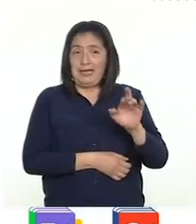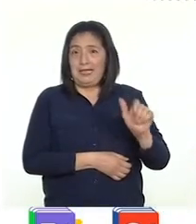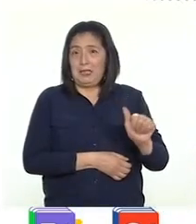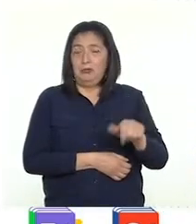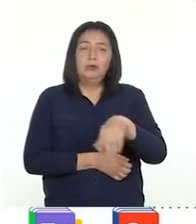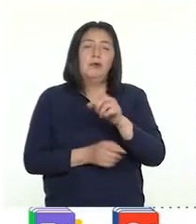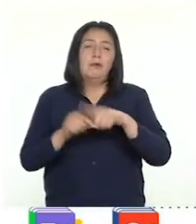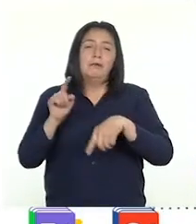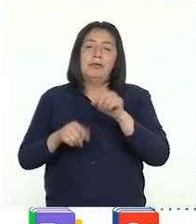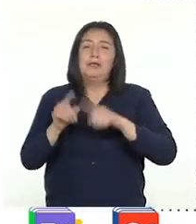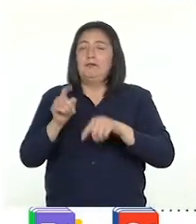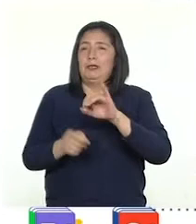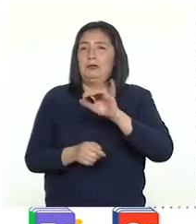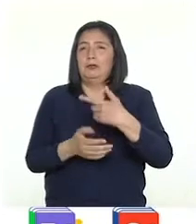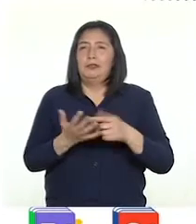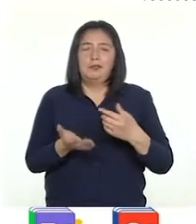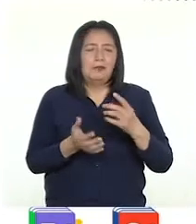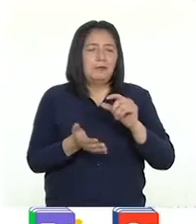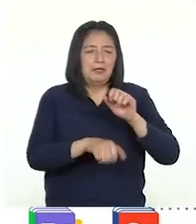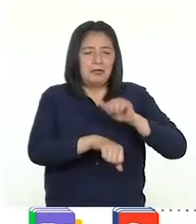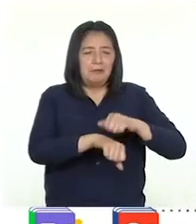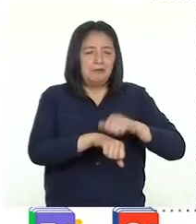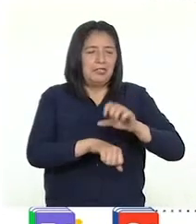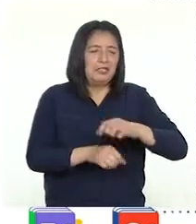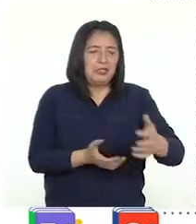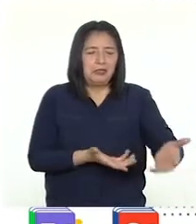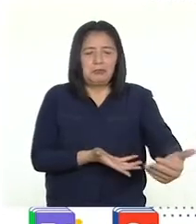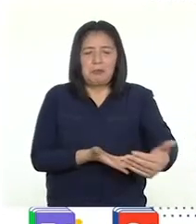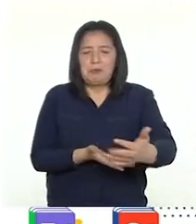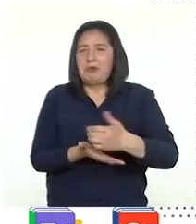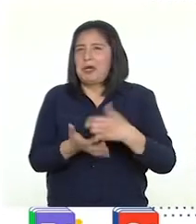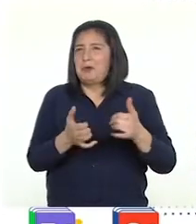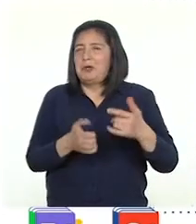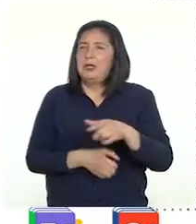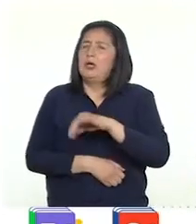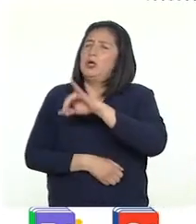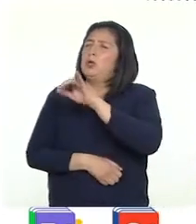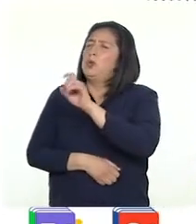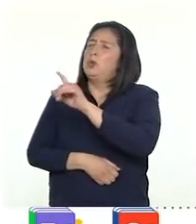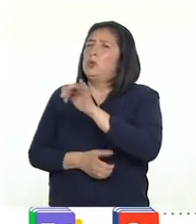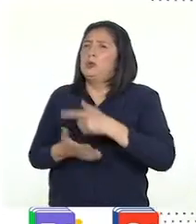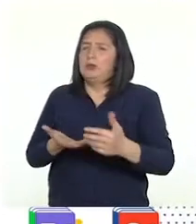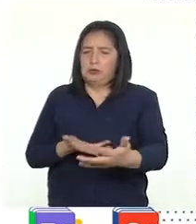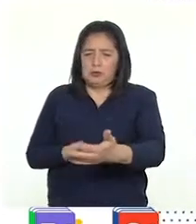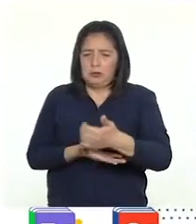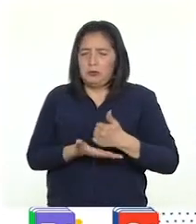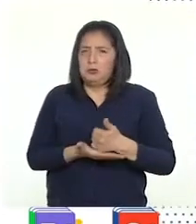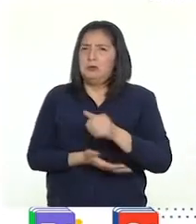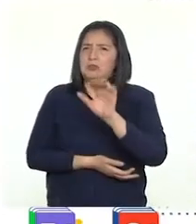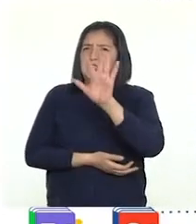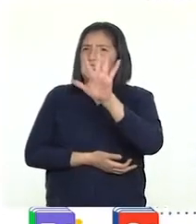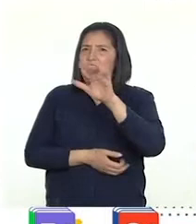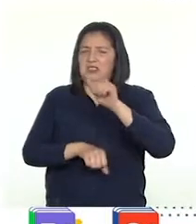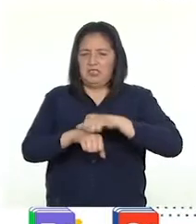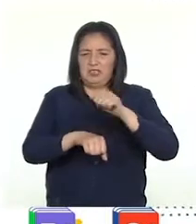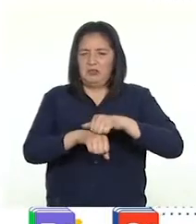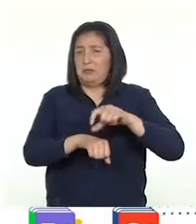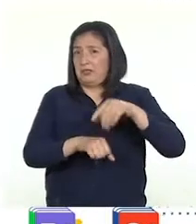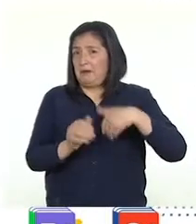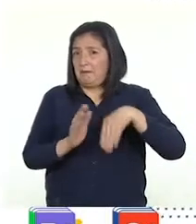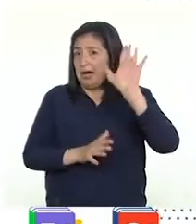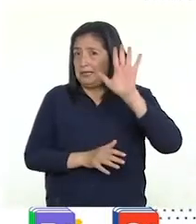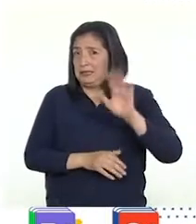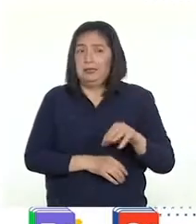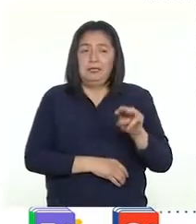y Daniela, juegan a recolectar piedritas de la playa. Julia recogió 5 piedritas más